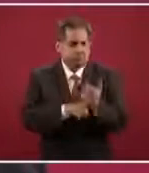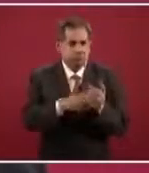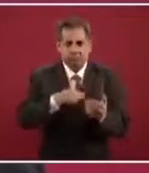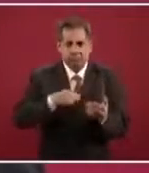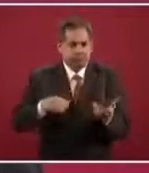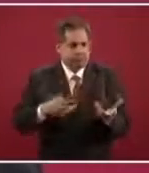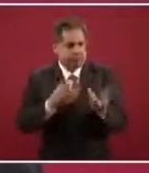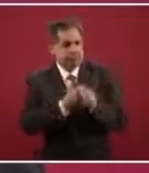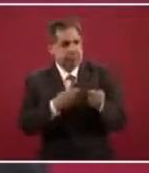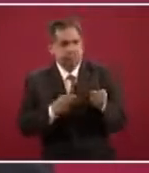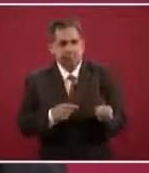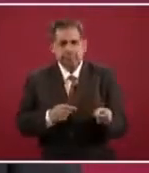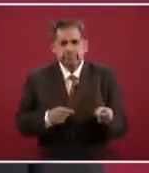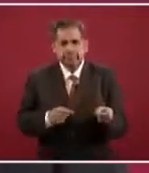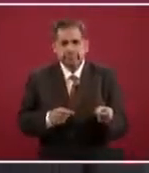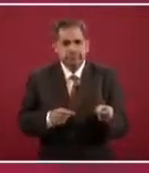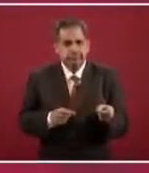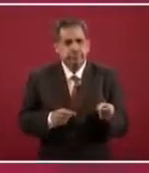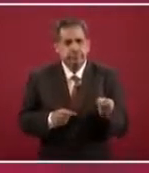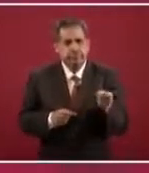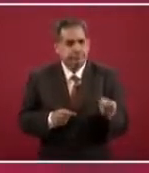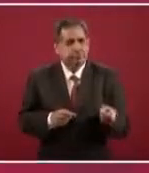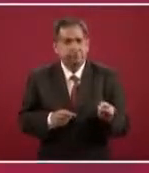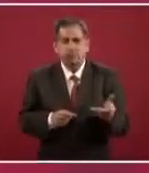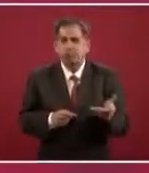integrantes de